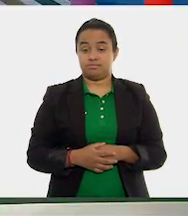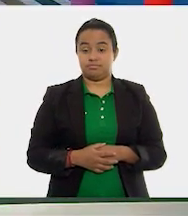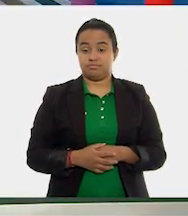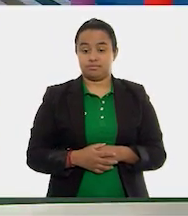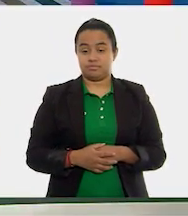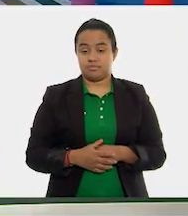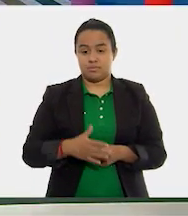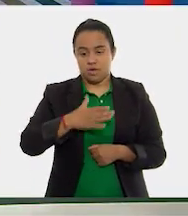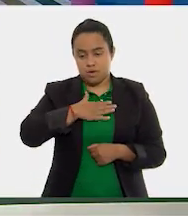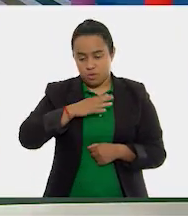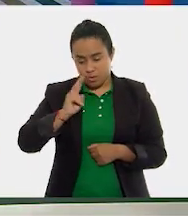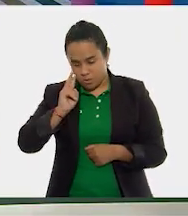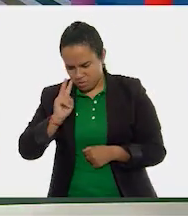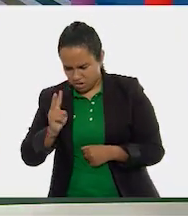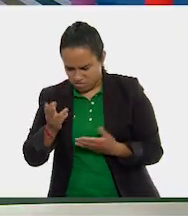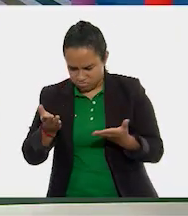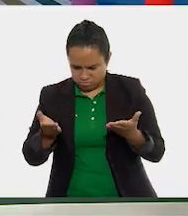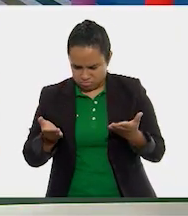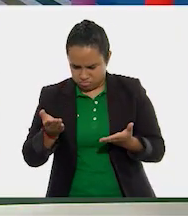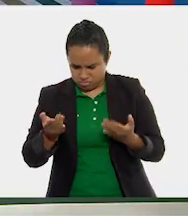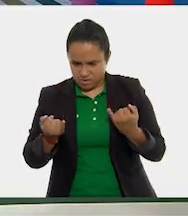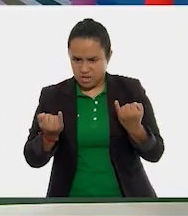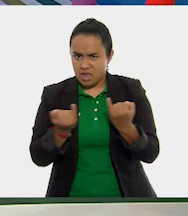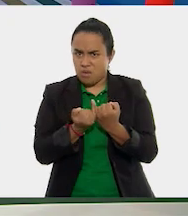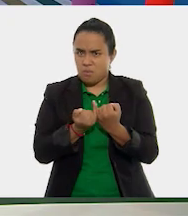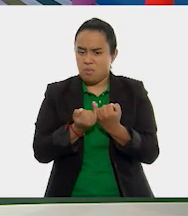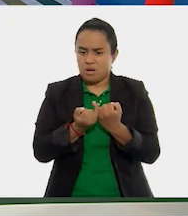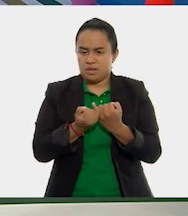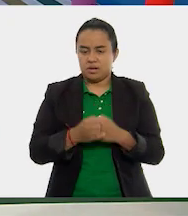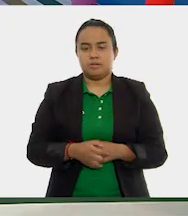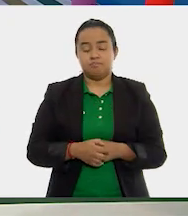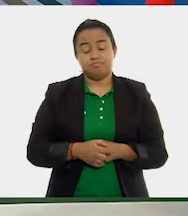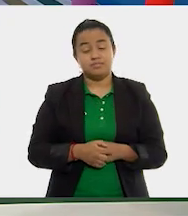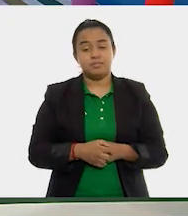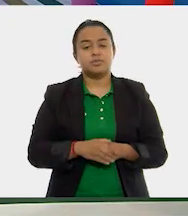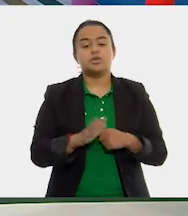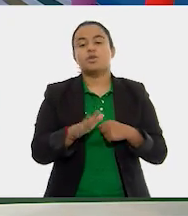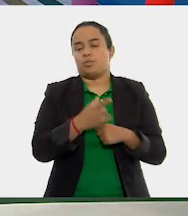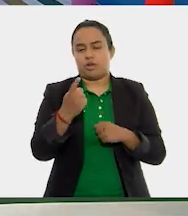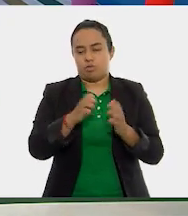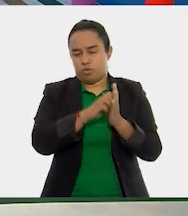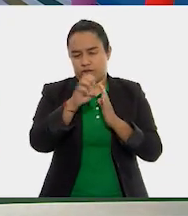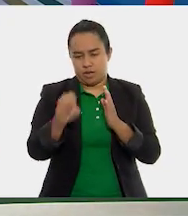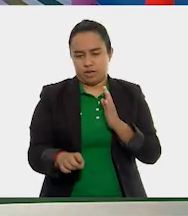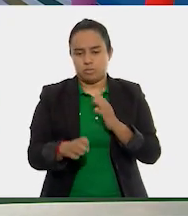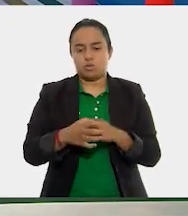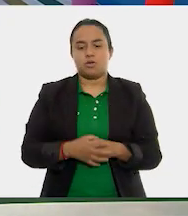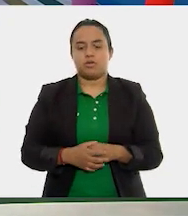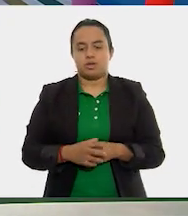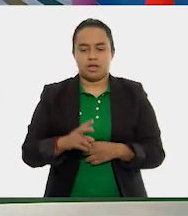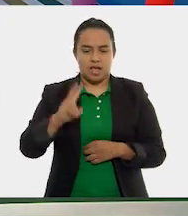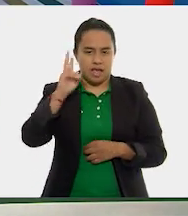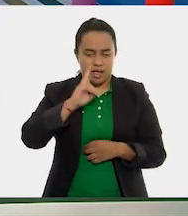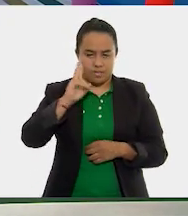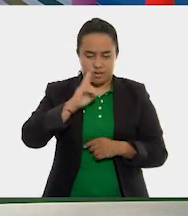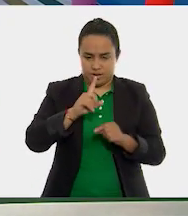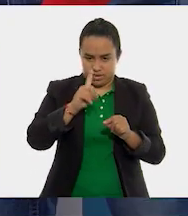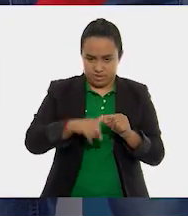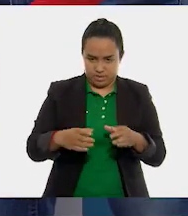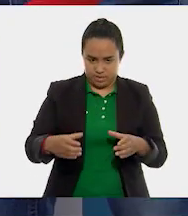yo creo que se ve parejo, ¿no? Exactamente. Porque, ¿qué hubiera pasado si hubiéramos colocado... A ver, vamos a